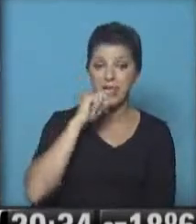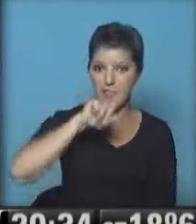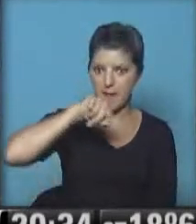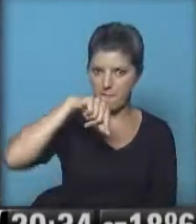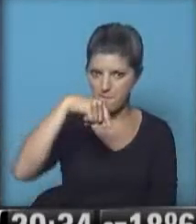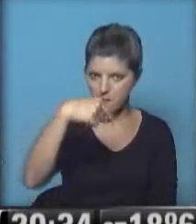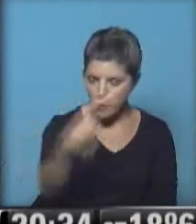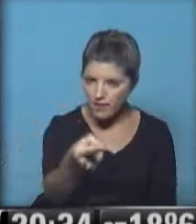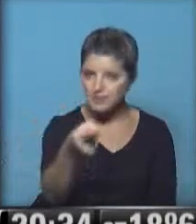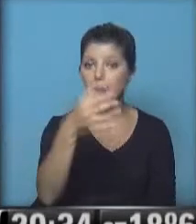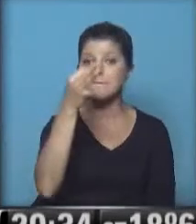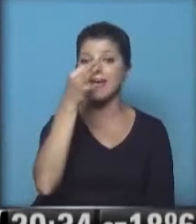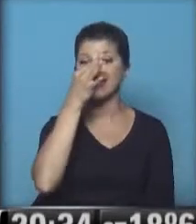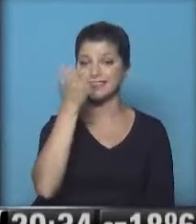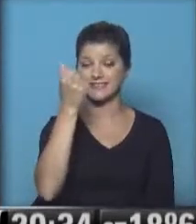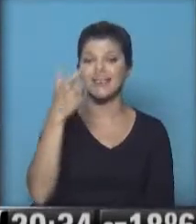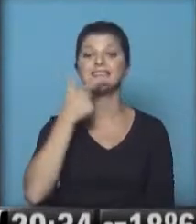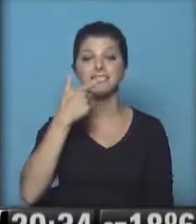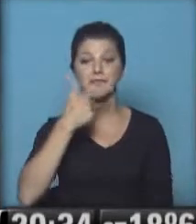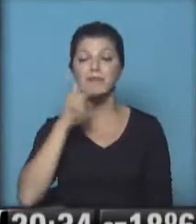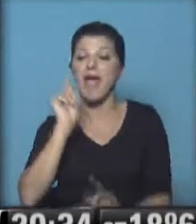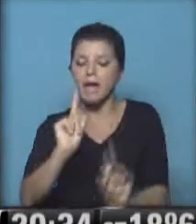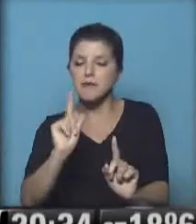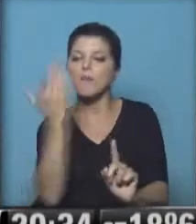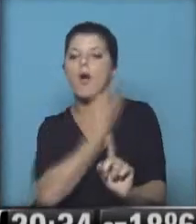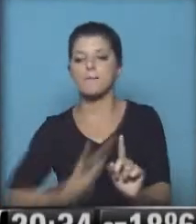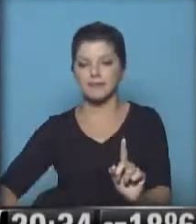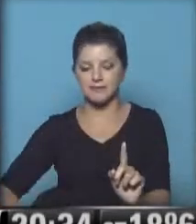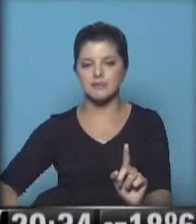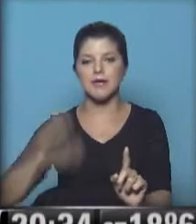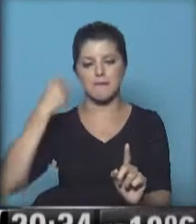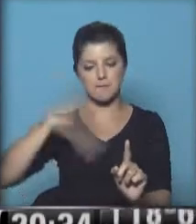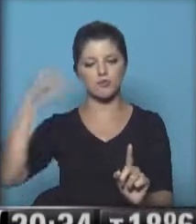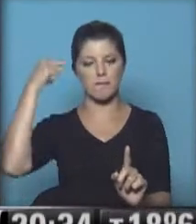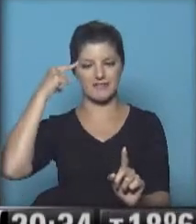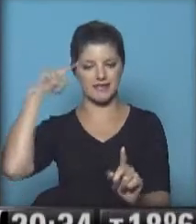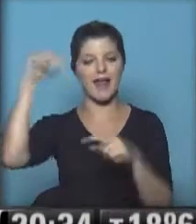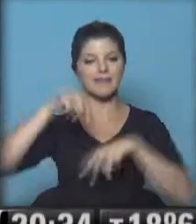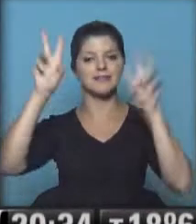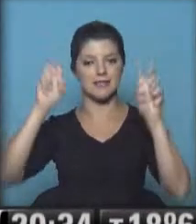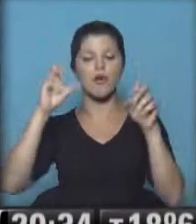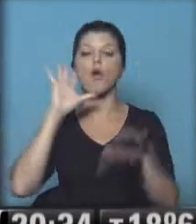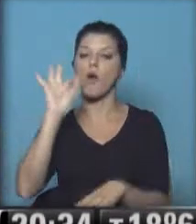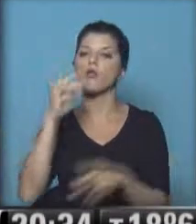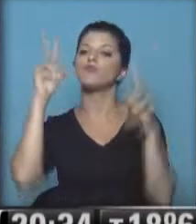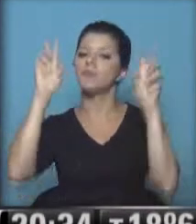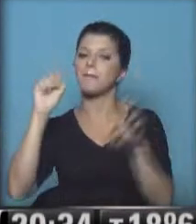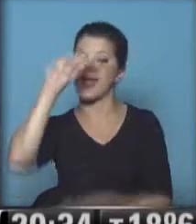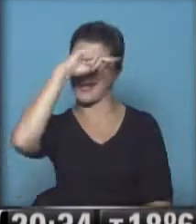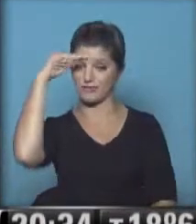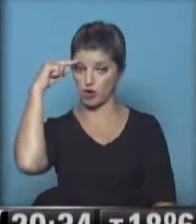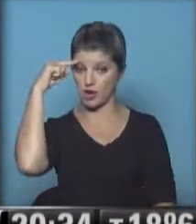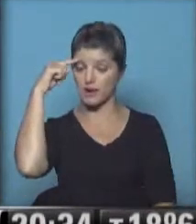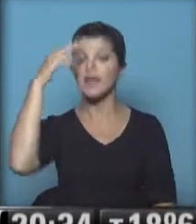desaparición de los estudiantes, el 26 de septiembre, recién Peña Nieto comenzó a plantear el tema como una cuestión nacional. Y hoy, un